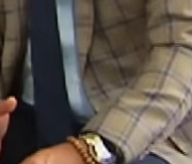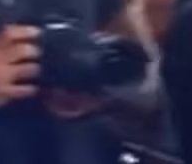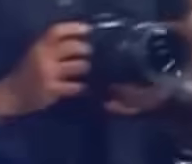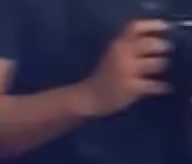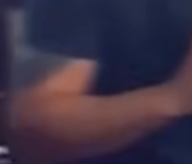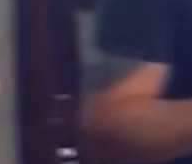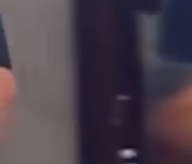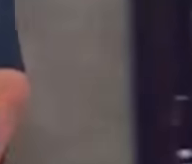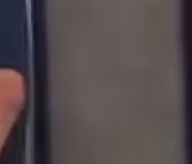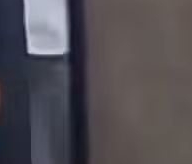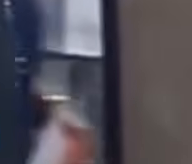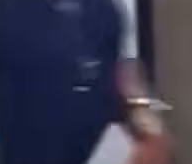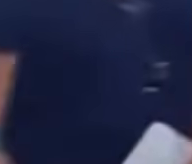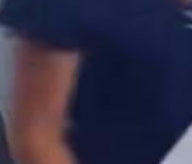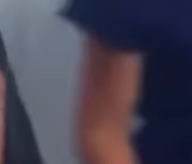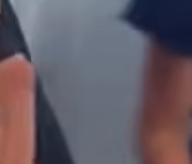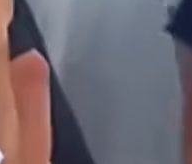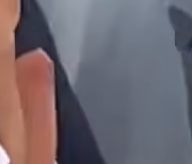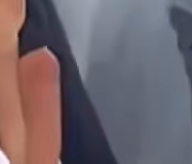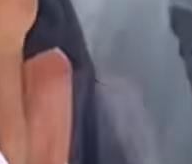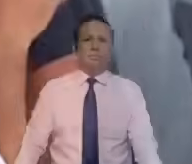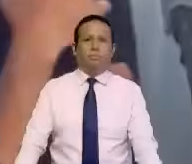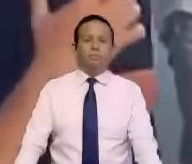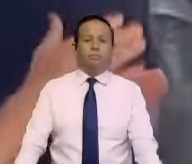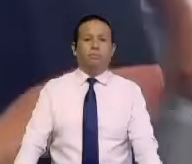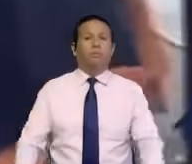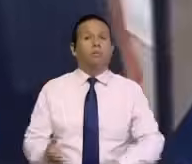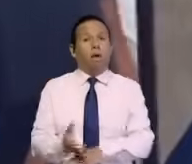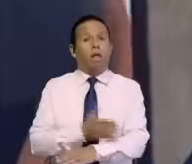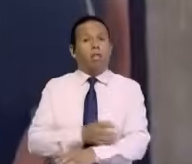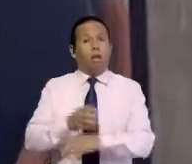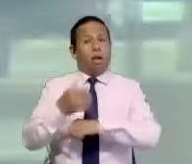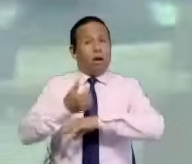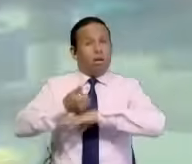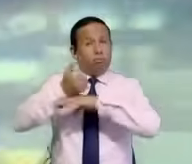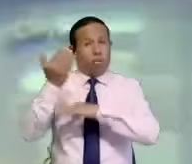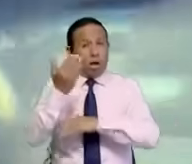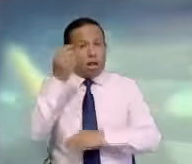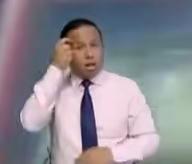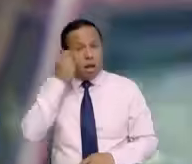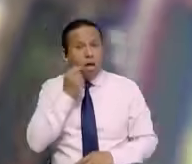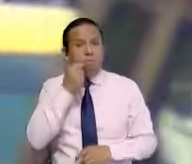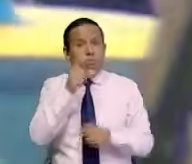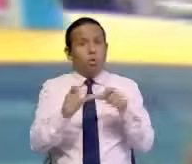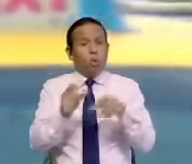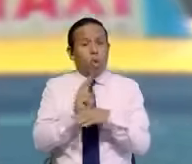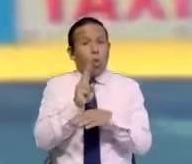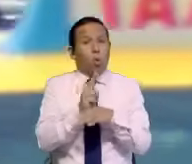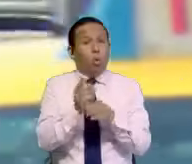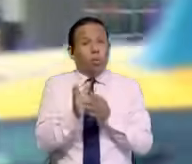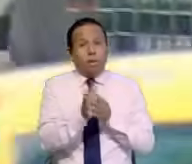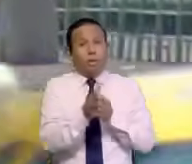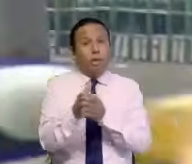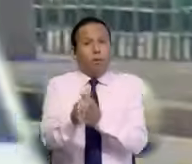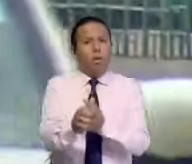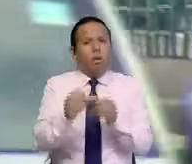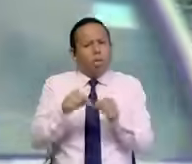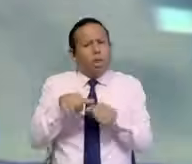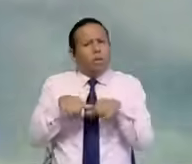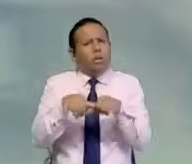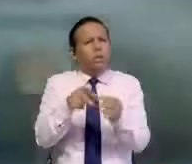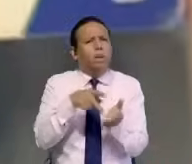subsidio comprometido por el alcalde Aquiles Álvarez para que los usuarios de la Metrovía sigan pagando el mismo